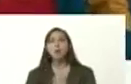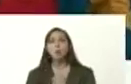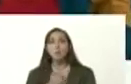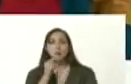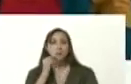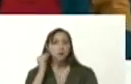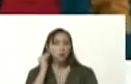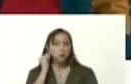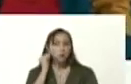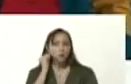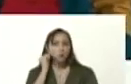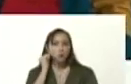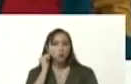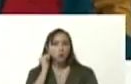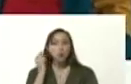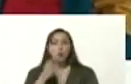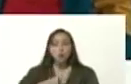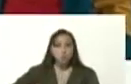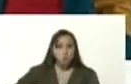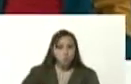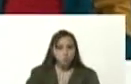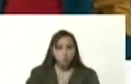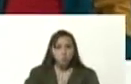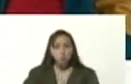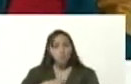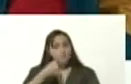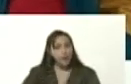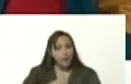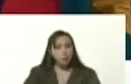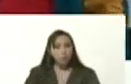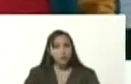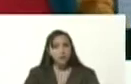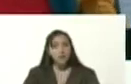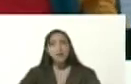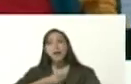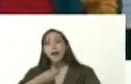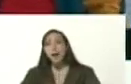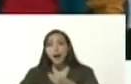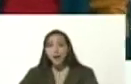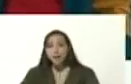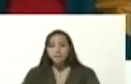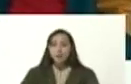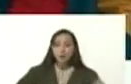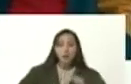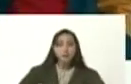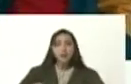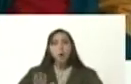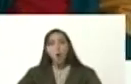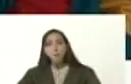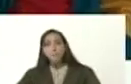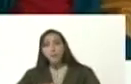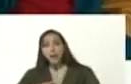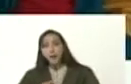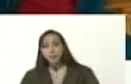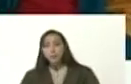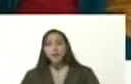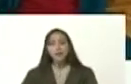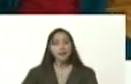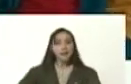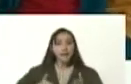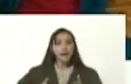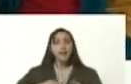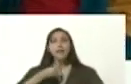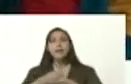máxima organización para luchar, para resistir, para vencer y para hacer la